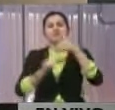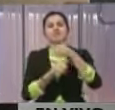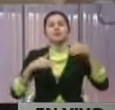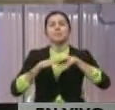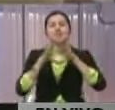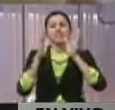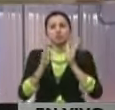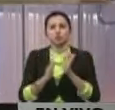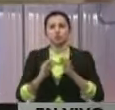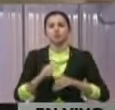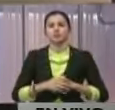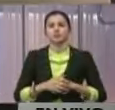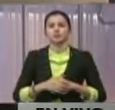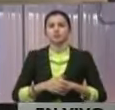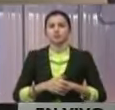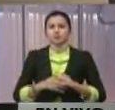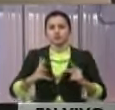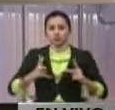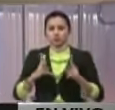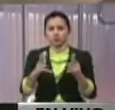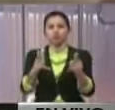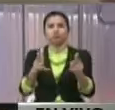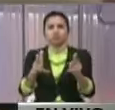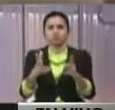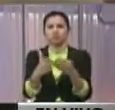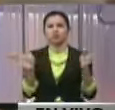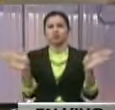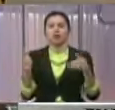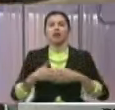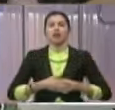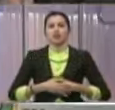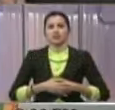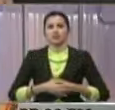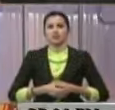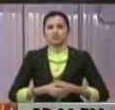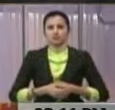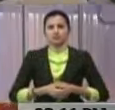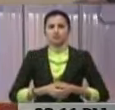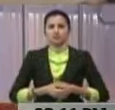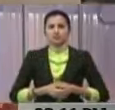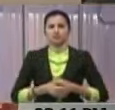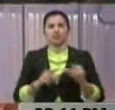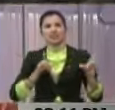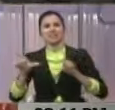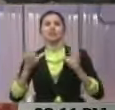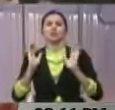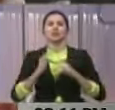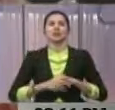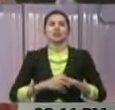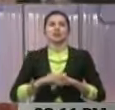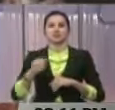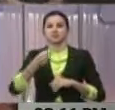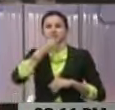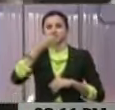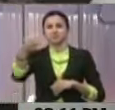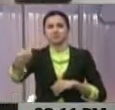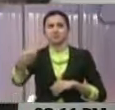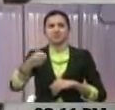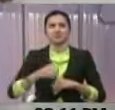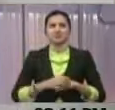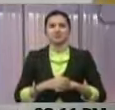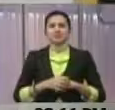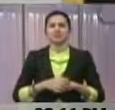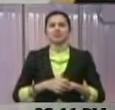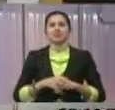también Noya, a inaugurar, a abrir la cinta. Queda inaugurado y yo le voy a dar la palabra al